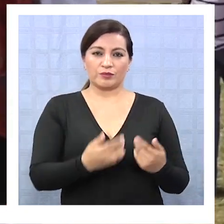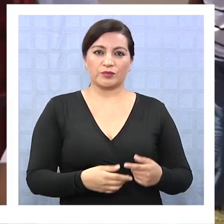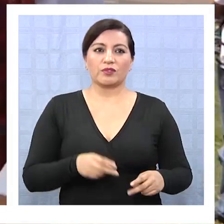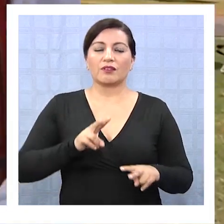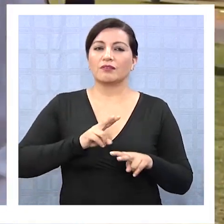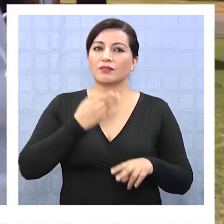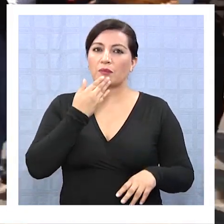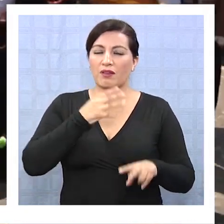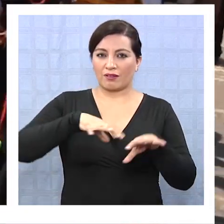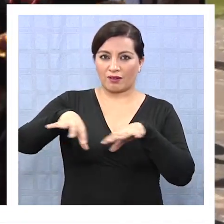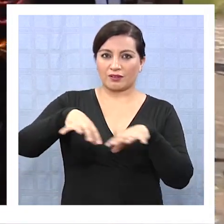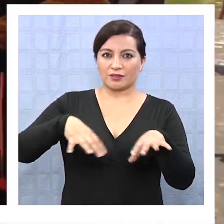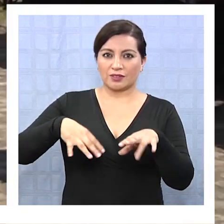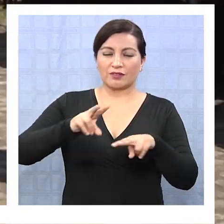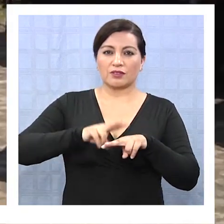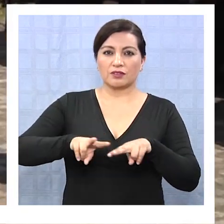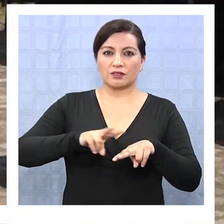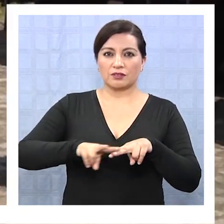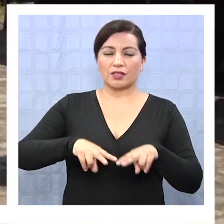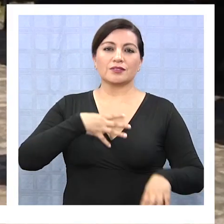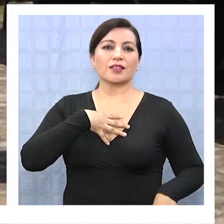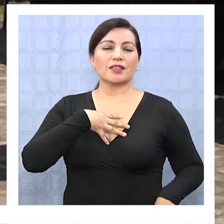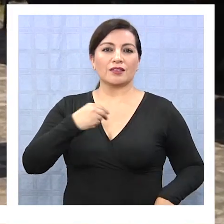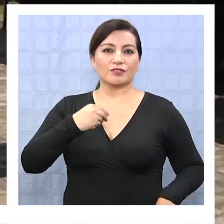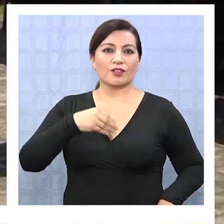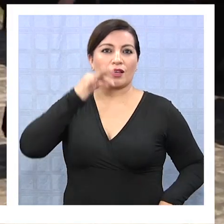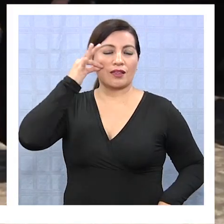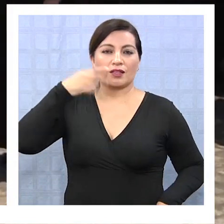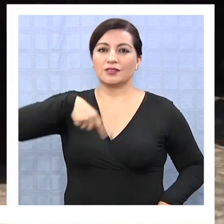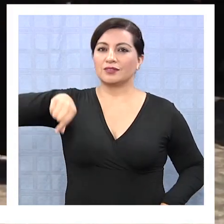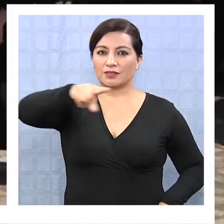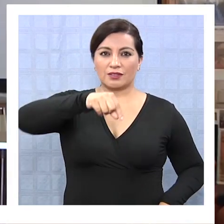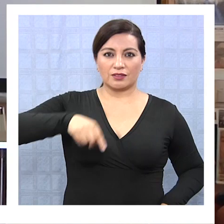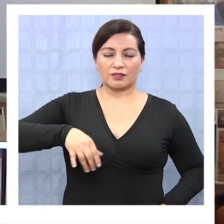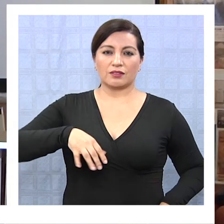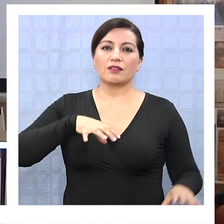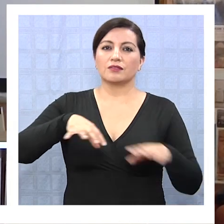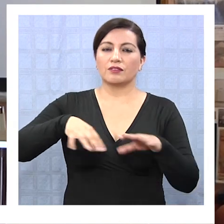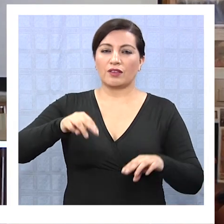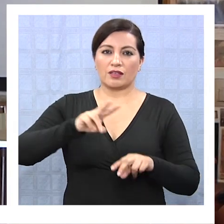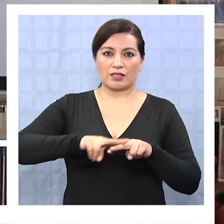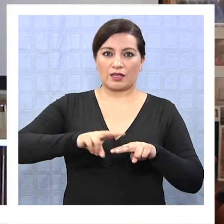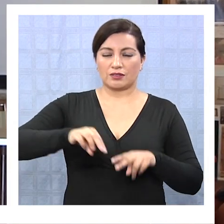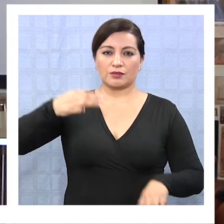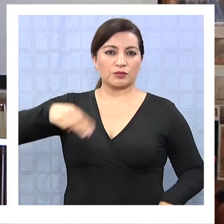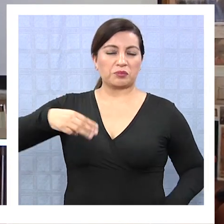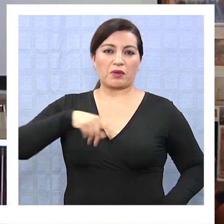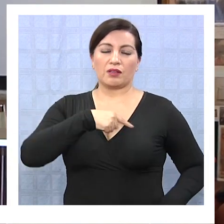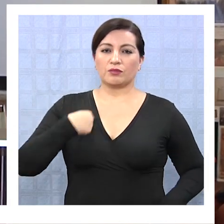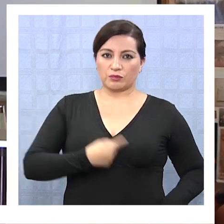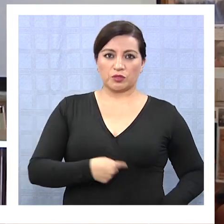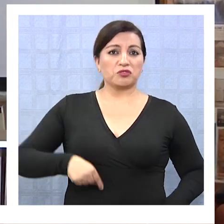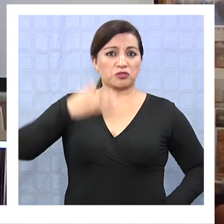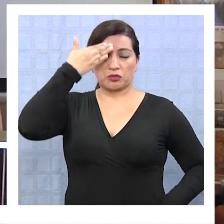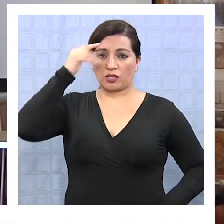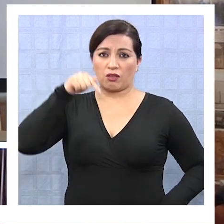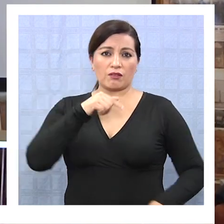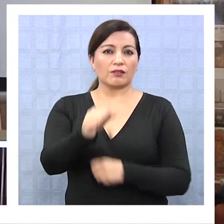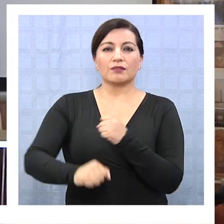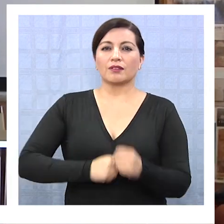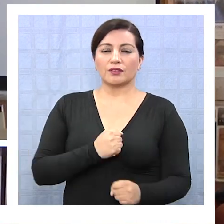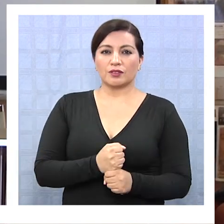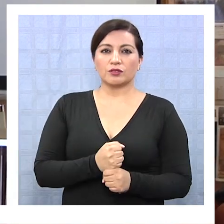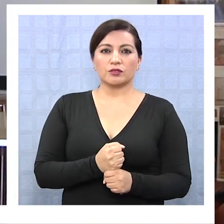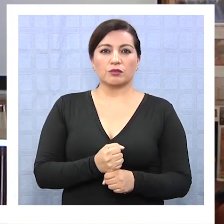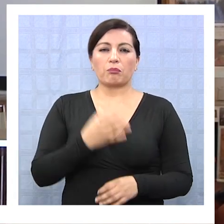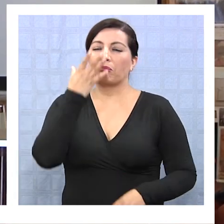fuera de la actividad que se realiza en la Corporación Hijo del Salitre, hay actividad que se está haciendo en la Municipalidad de Pozo, así que yo creo